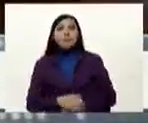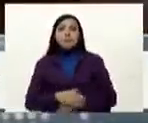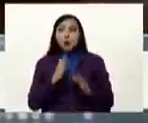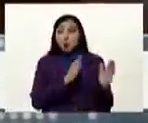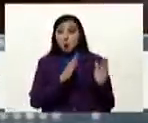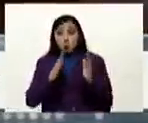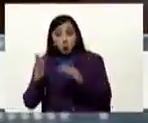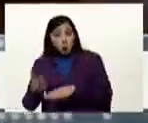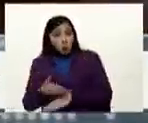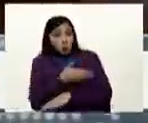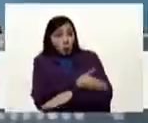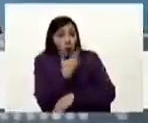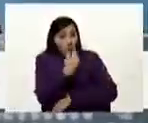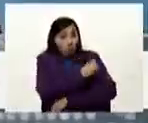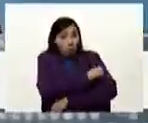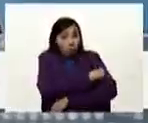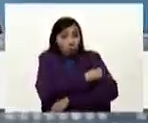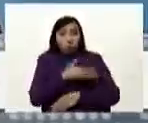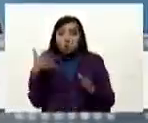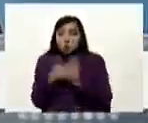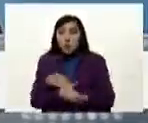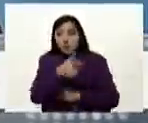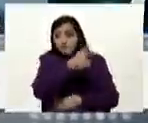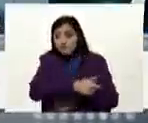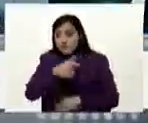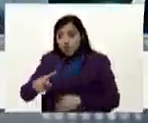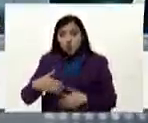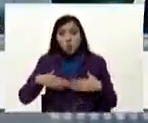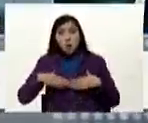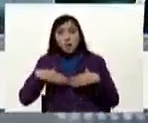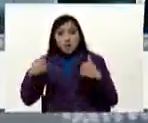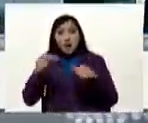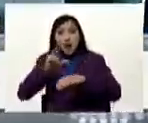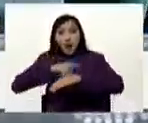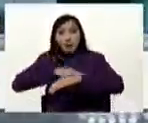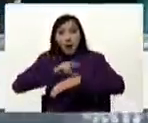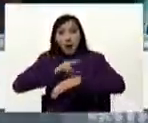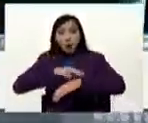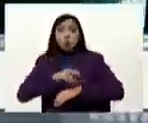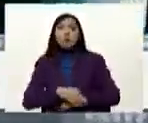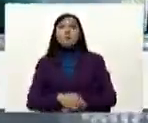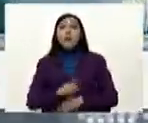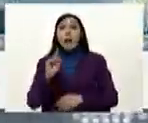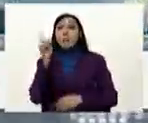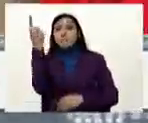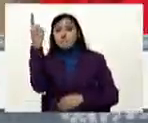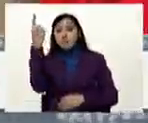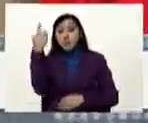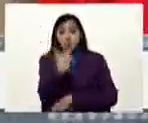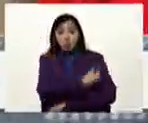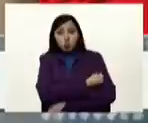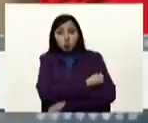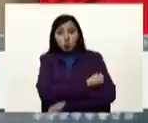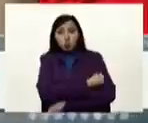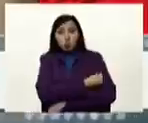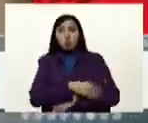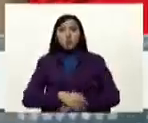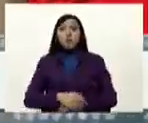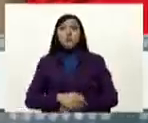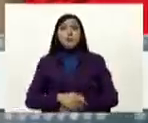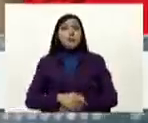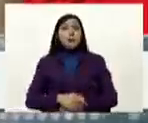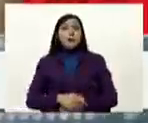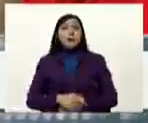tenía que ver con vacunación del personal de salud, los que están en la primera línea en la batalla contra el COVID, que fue el